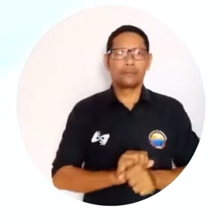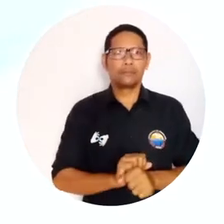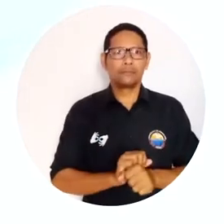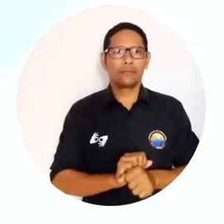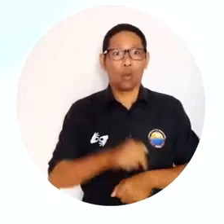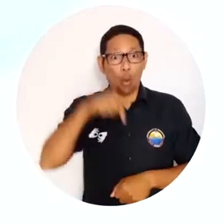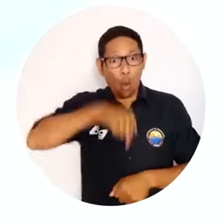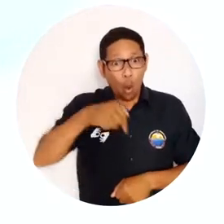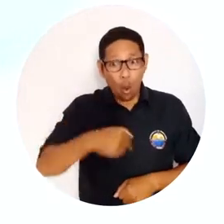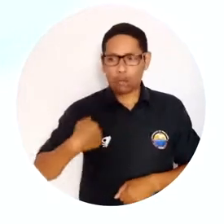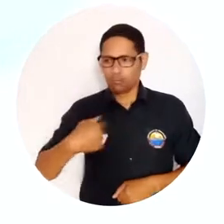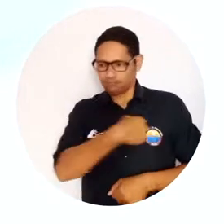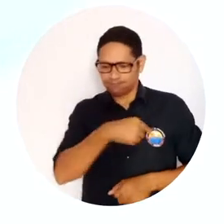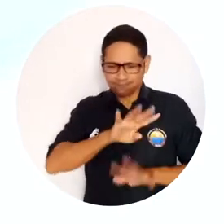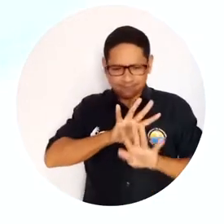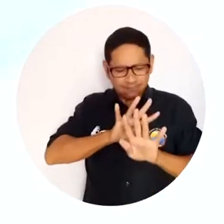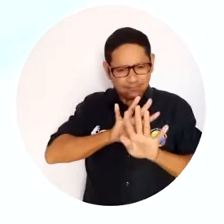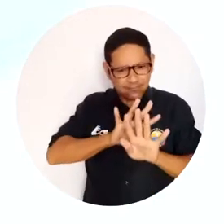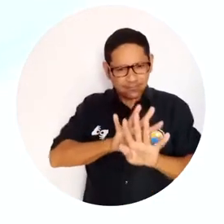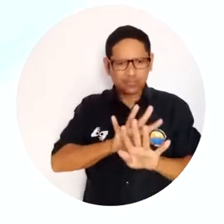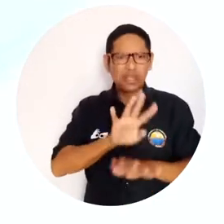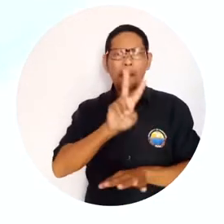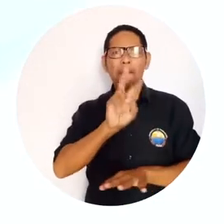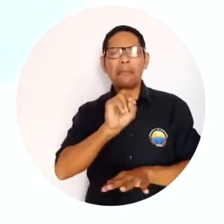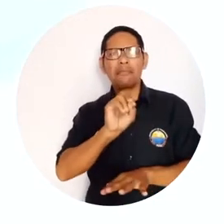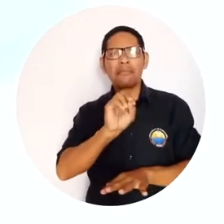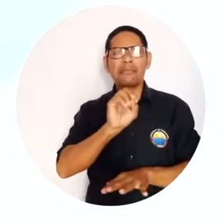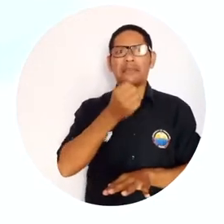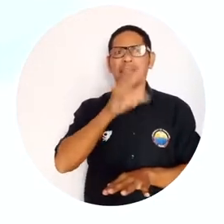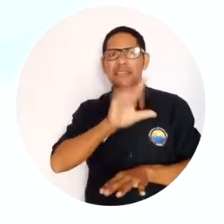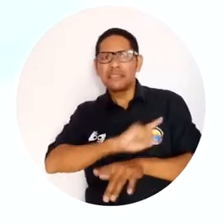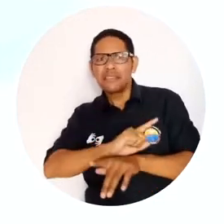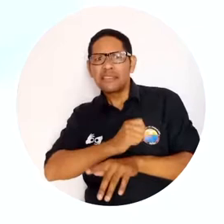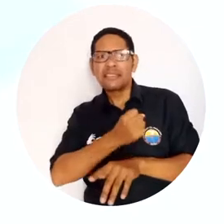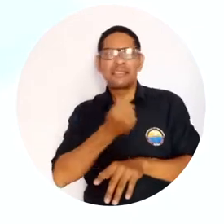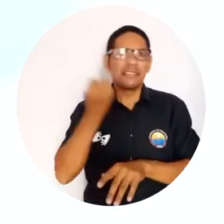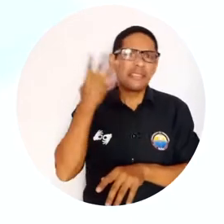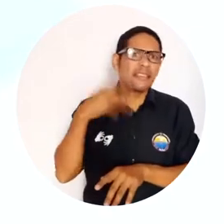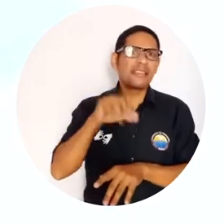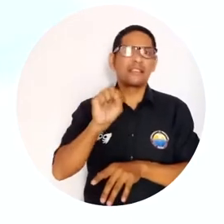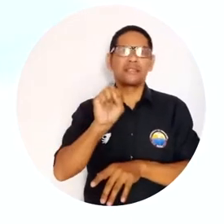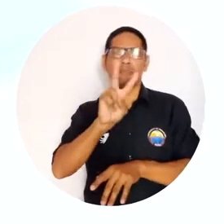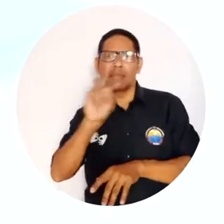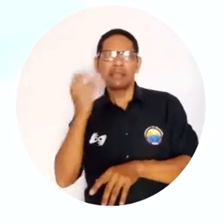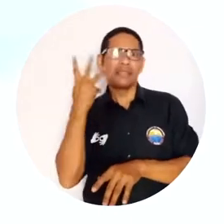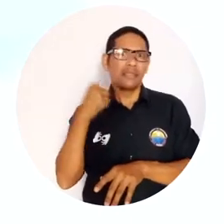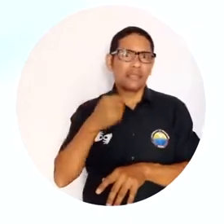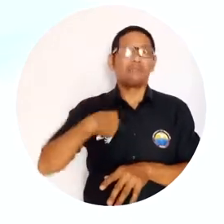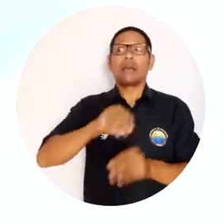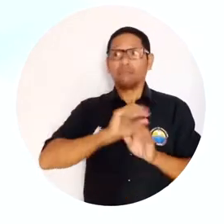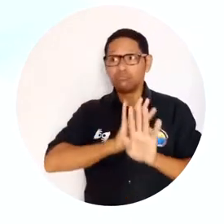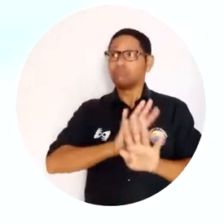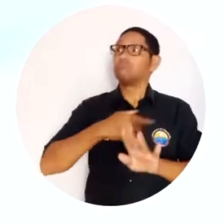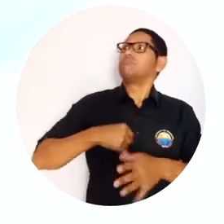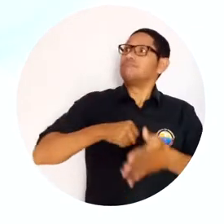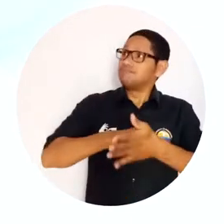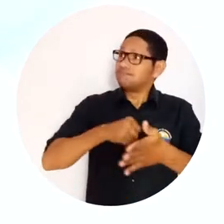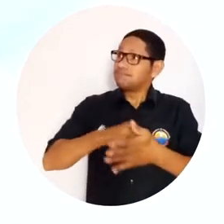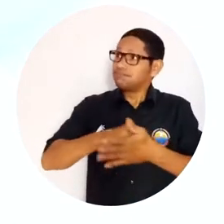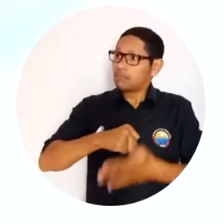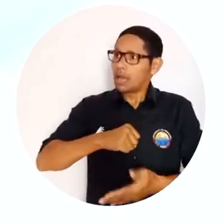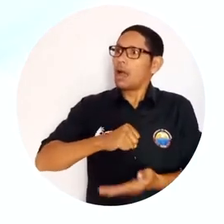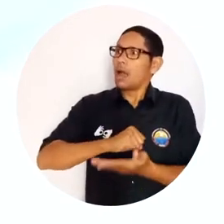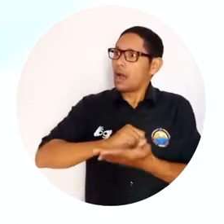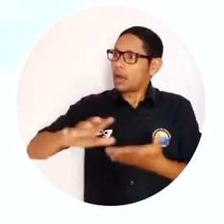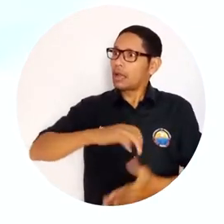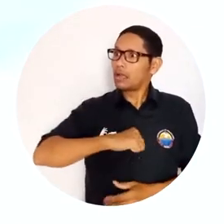hemos venido marchando a lo largo de estos últimos 20 días, 15 días, en los que salimos a pedir y a exigir educación gratuita